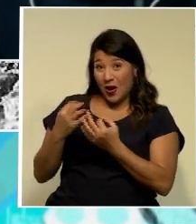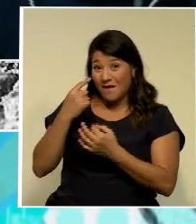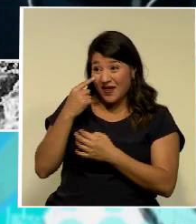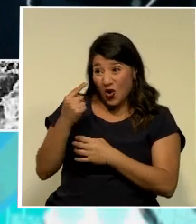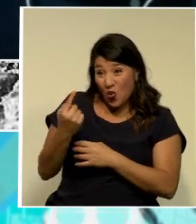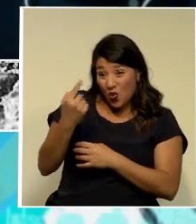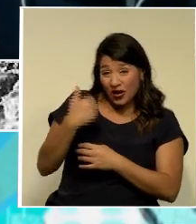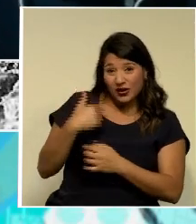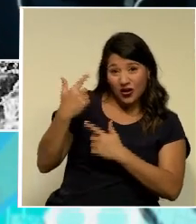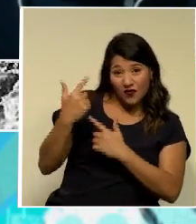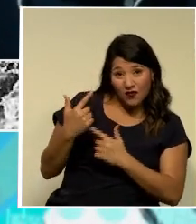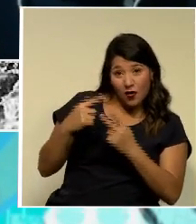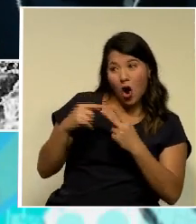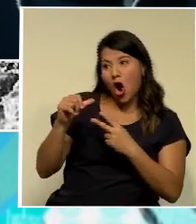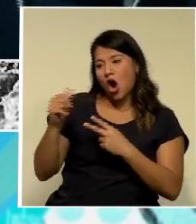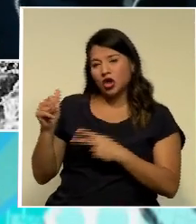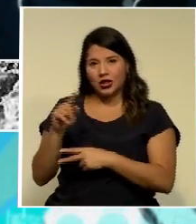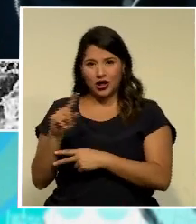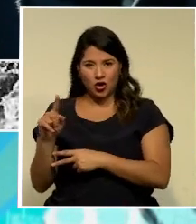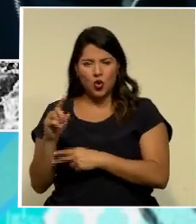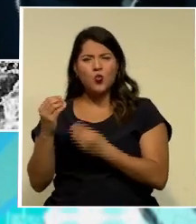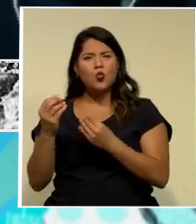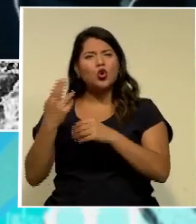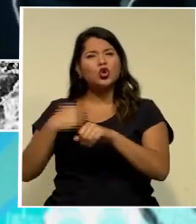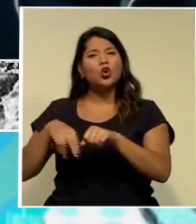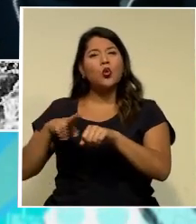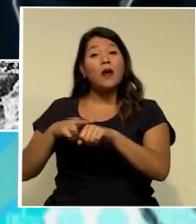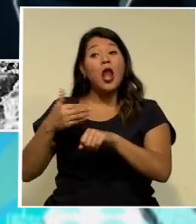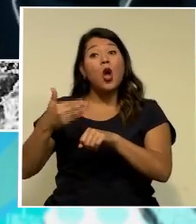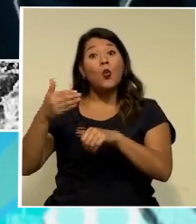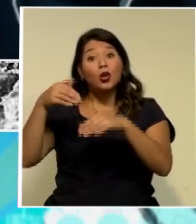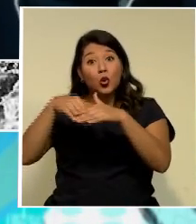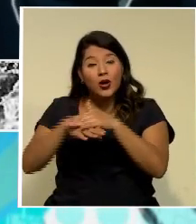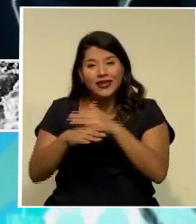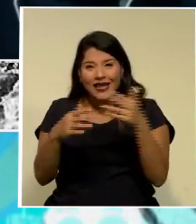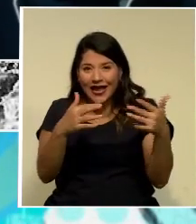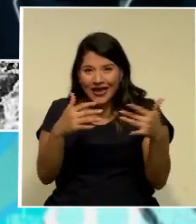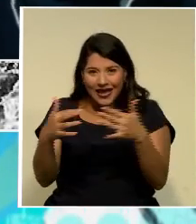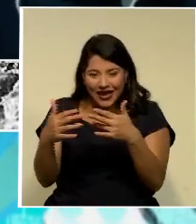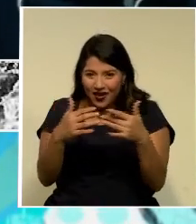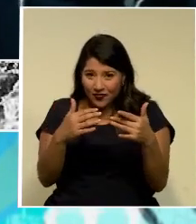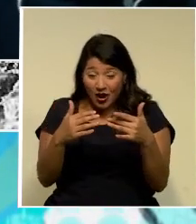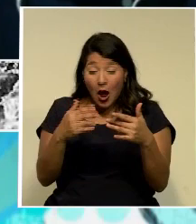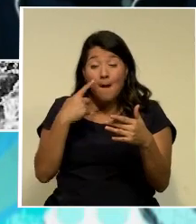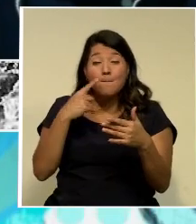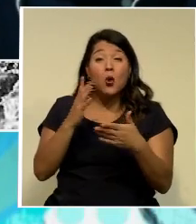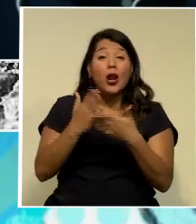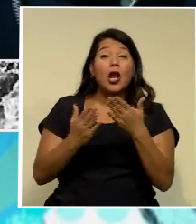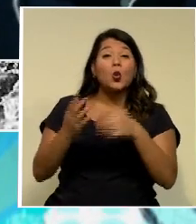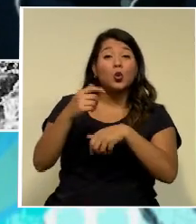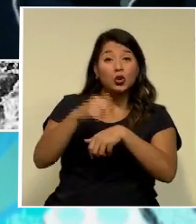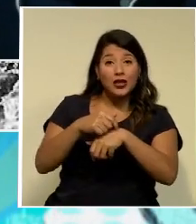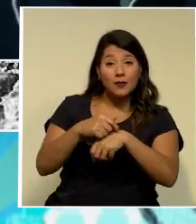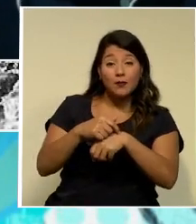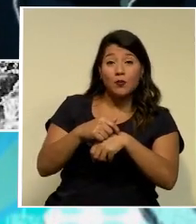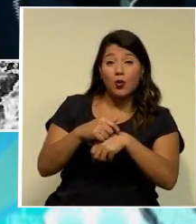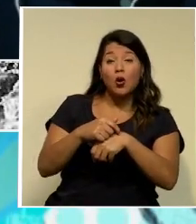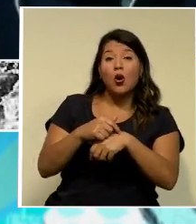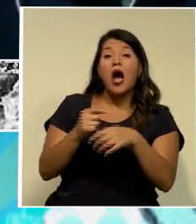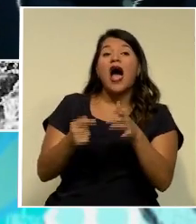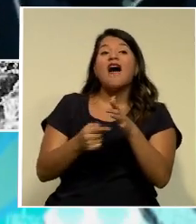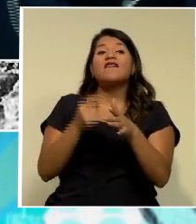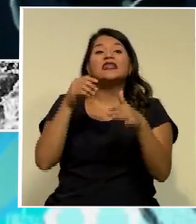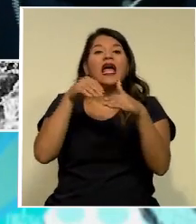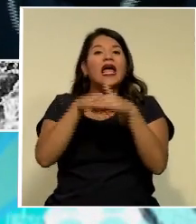la otra no. Es muy normal que, digamos, cuando se ingresa a la guerrilla durante un periodo de tiempo muy largo, muchos guerrilleros solo entran a los